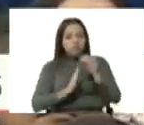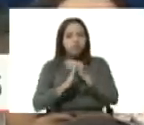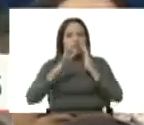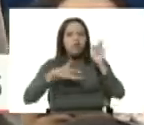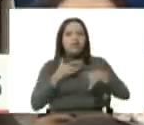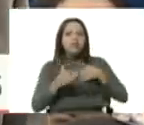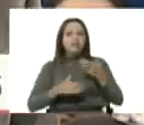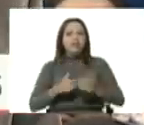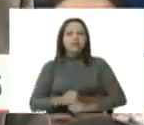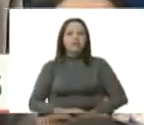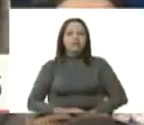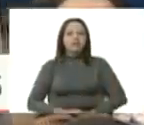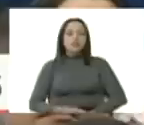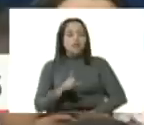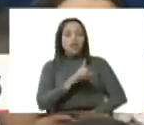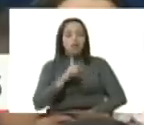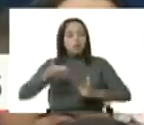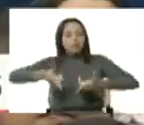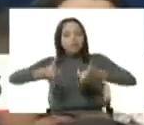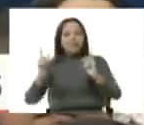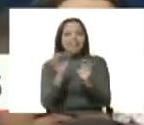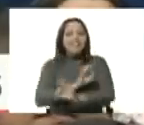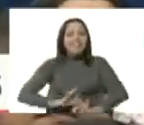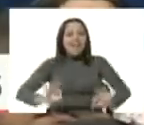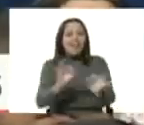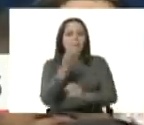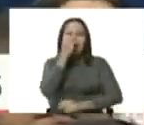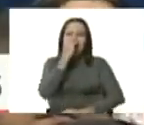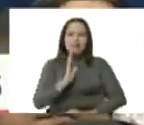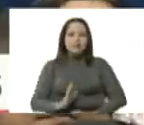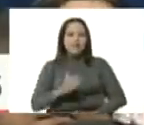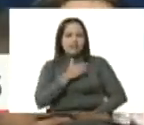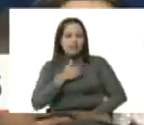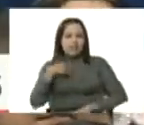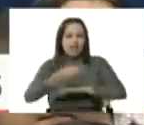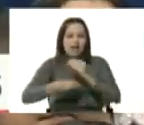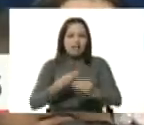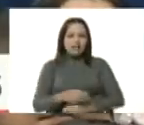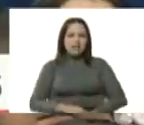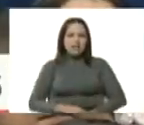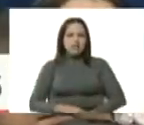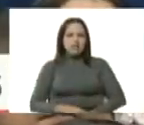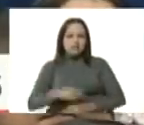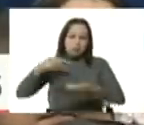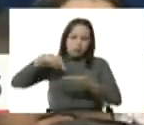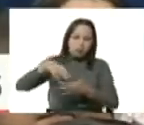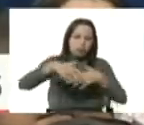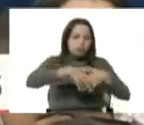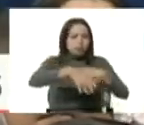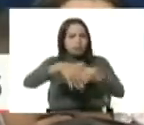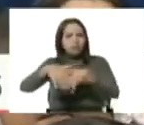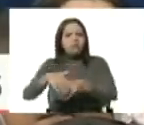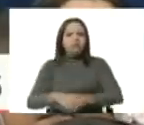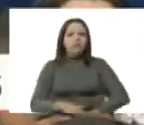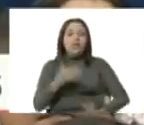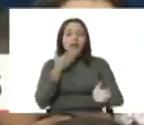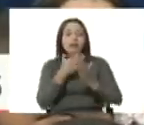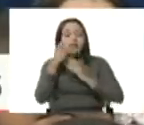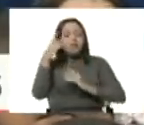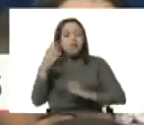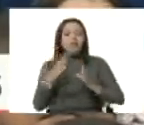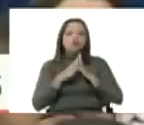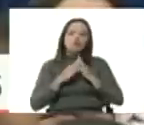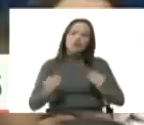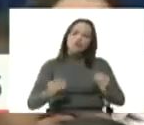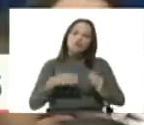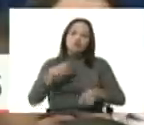permitió ningún tipo de payasada que se quería hacer durante el recorrido. Así que gracias a Dios todo transcurrió como